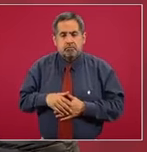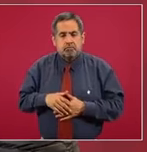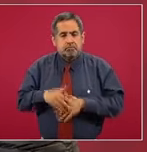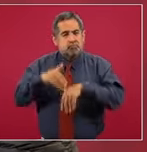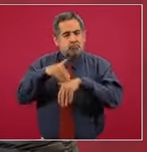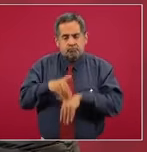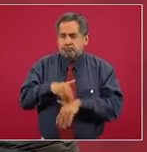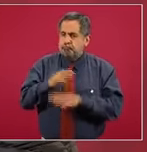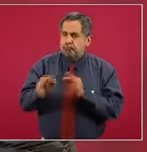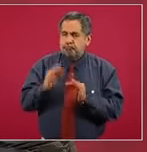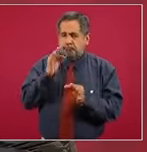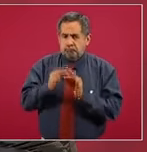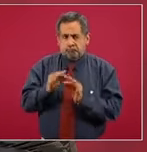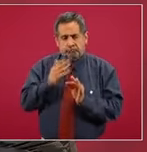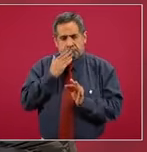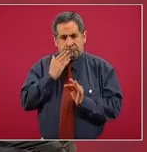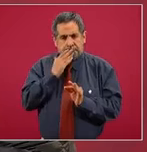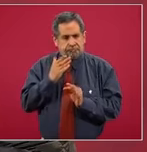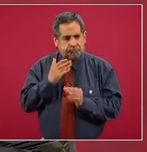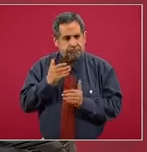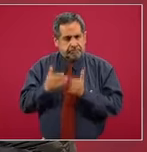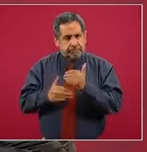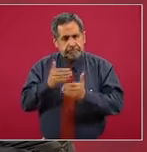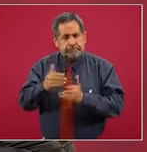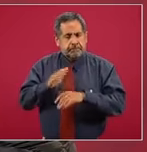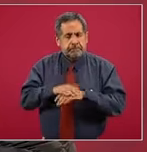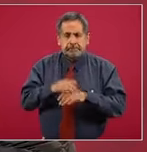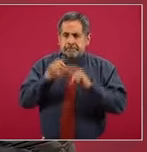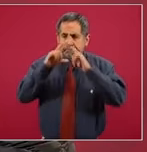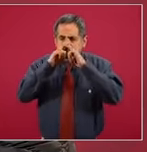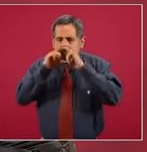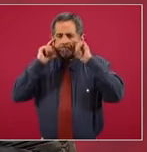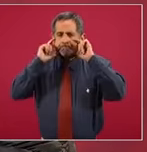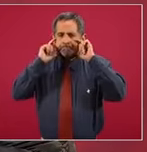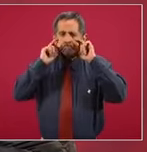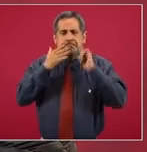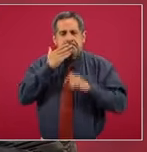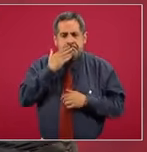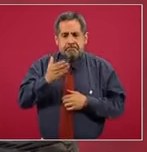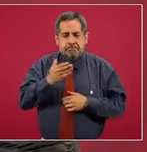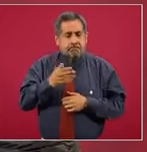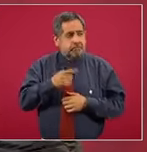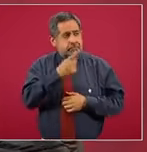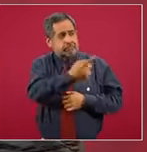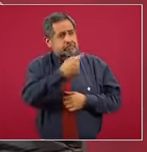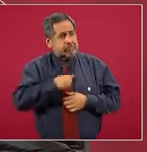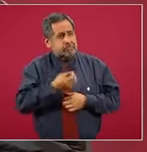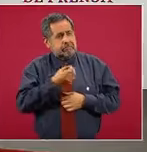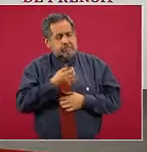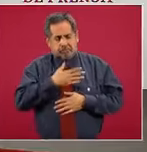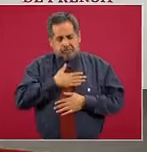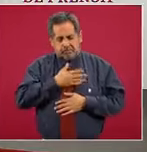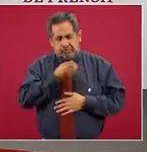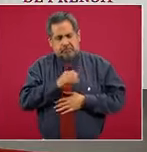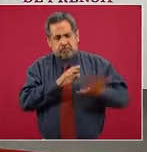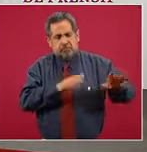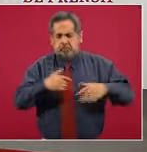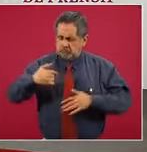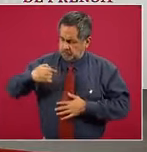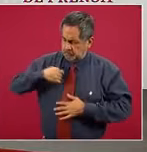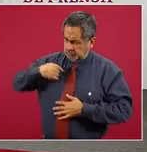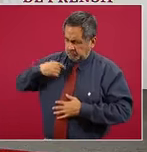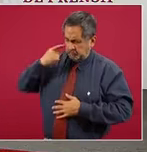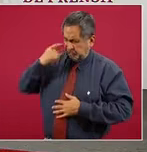responde favorablemente a el uso del cubrebocas por obligación personal, porque